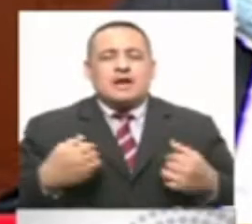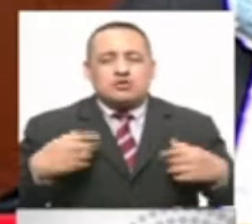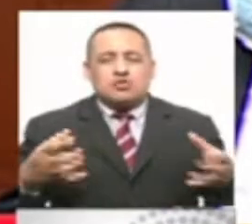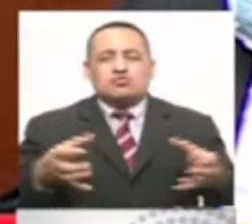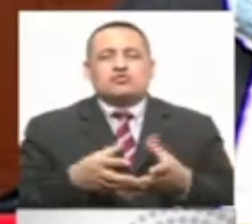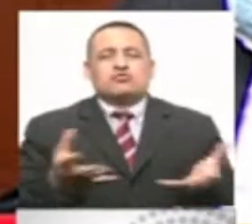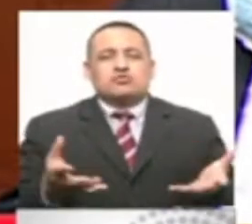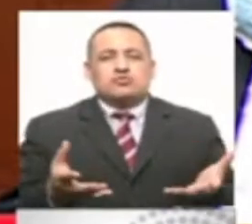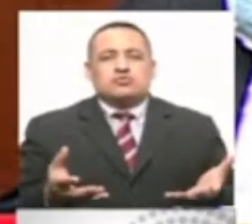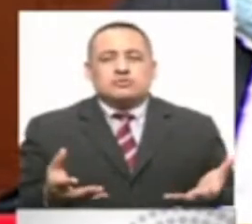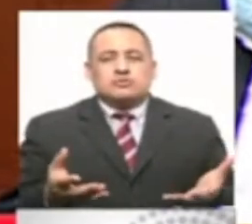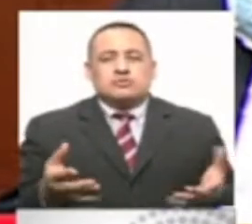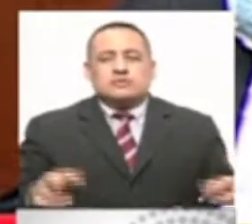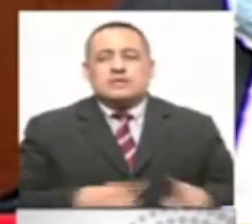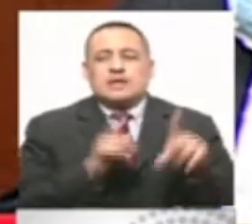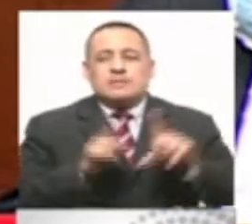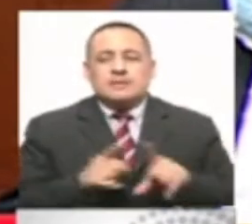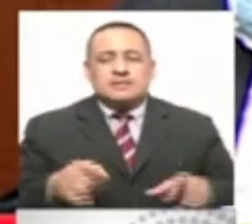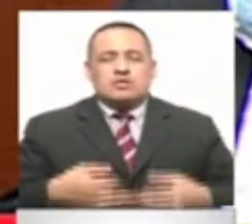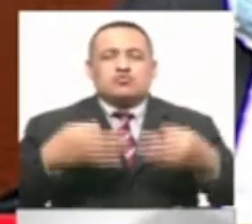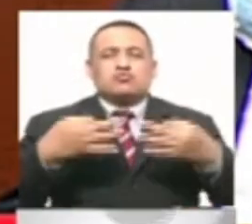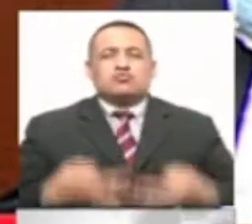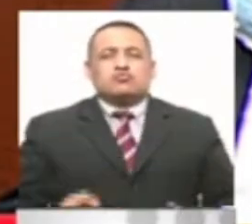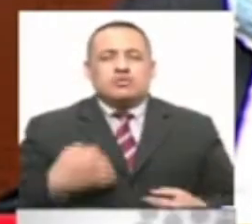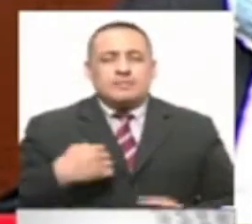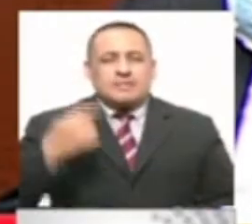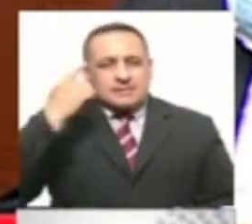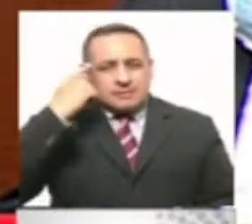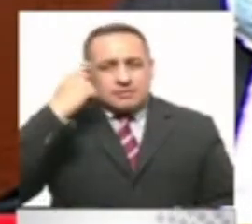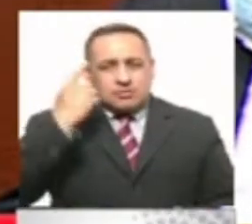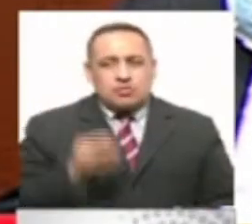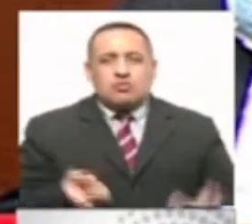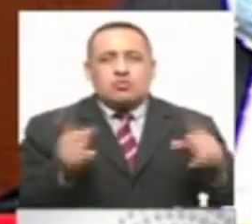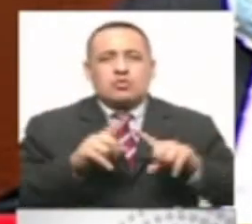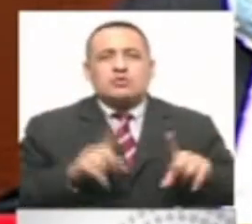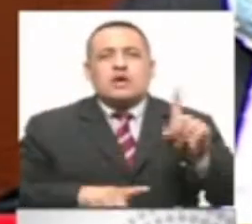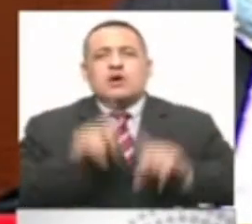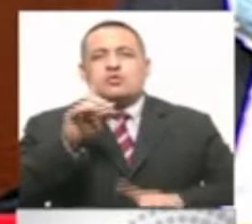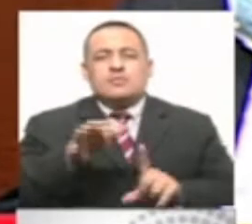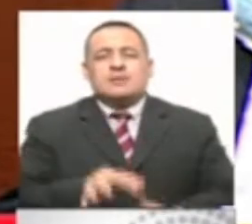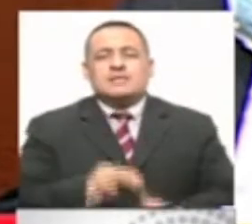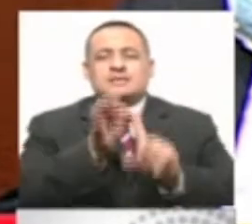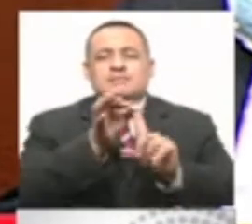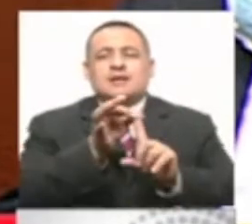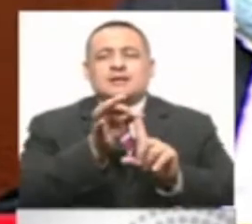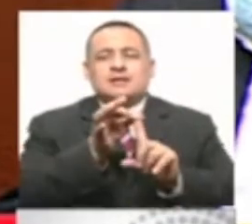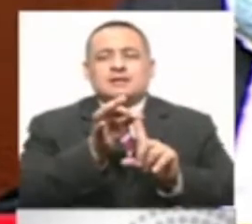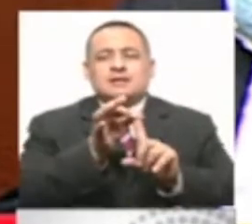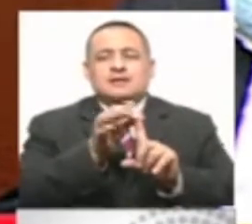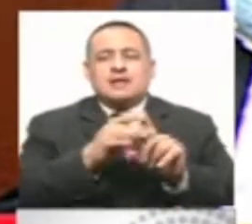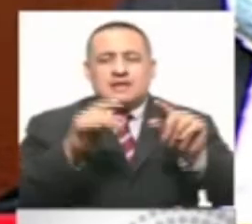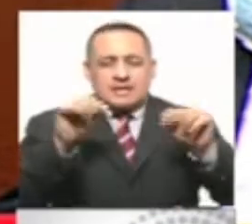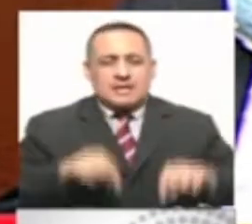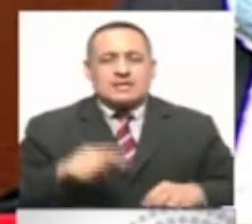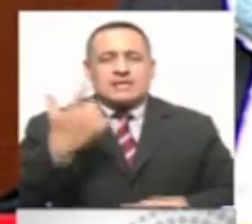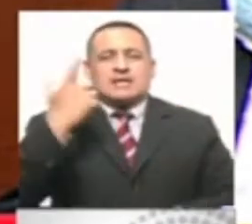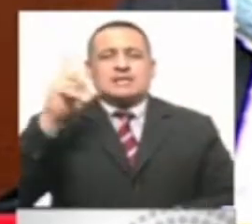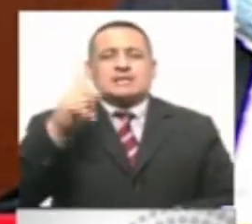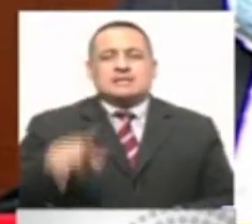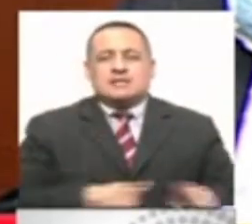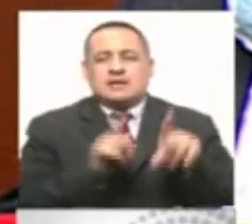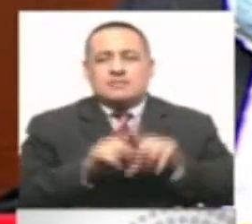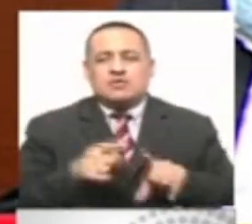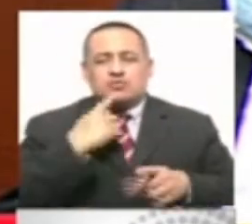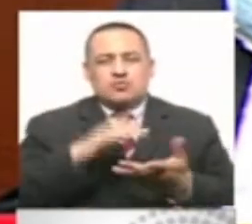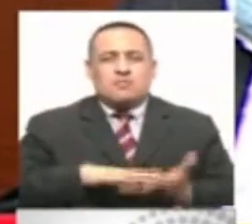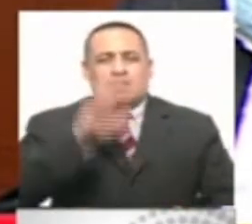nosotros de la idoneidad y la moralidad cuando uno de sus principales aquí líderes es uno